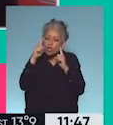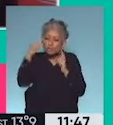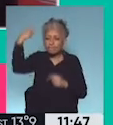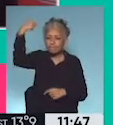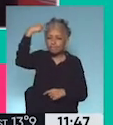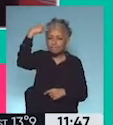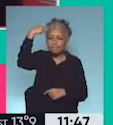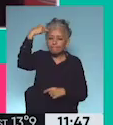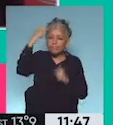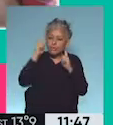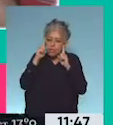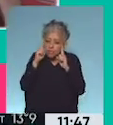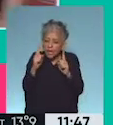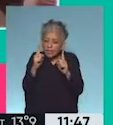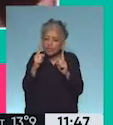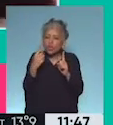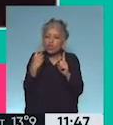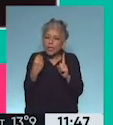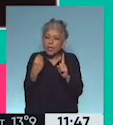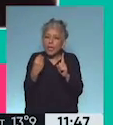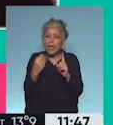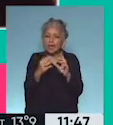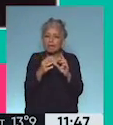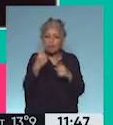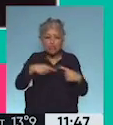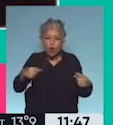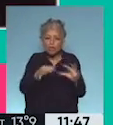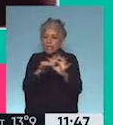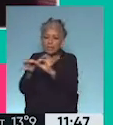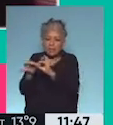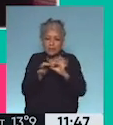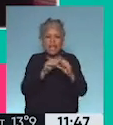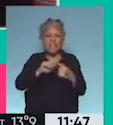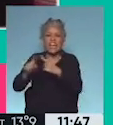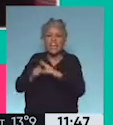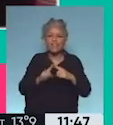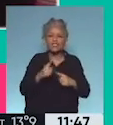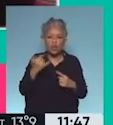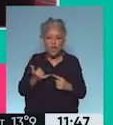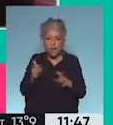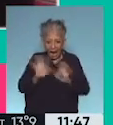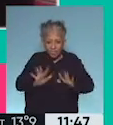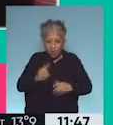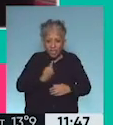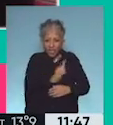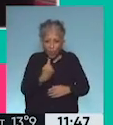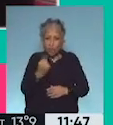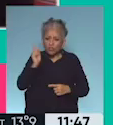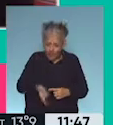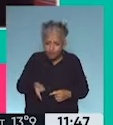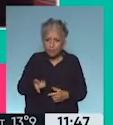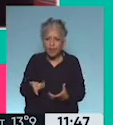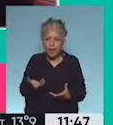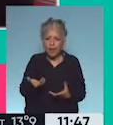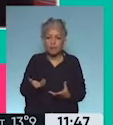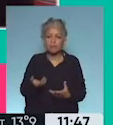conciencia de la relación que existen entre las cosas, entre nuestras acciones, y una mirada hacia el futuro, ¿no? Que no